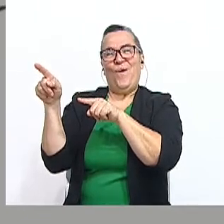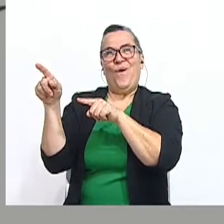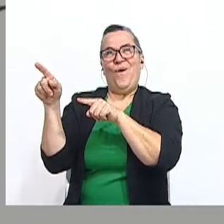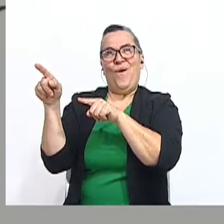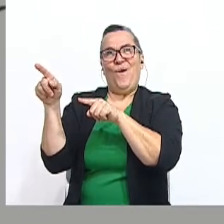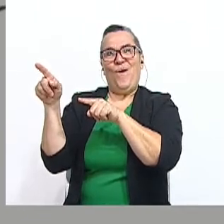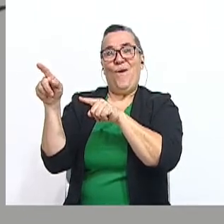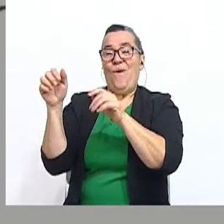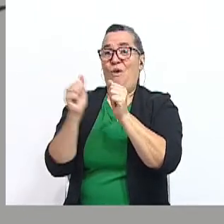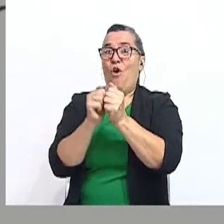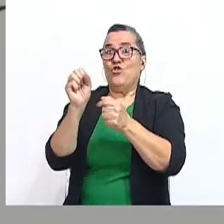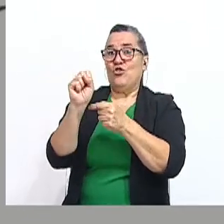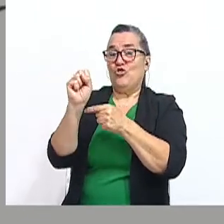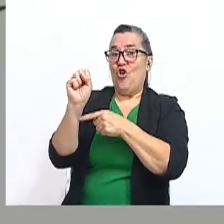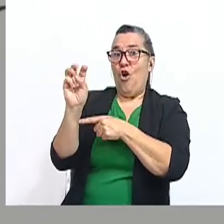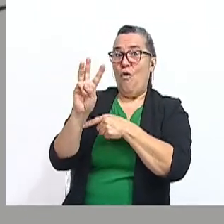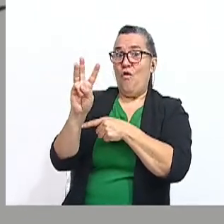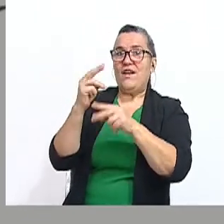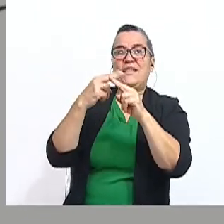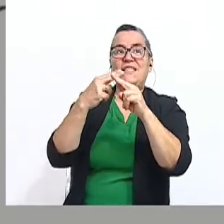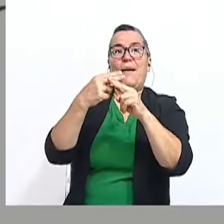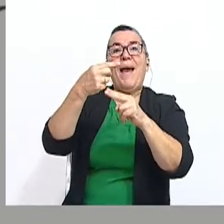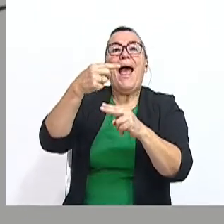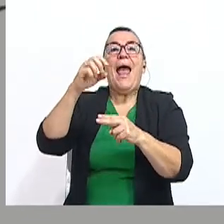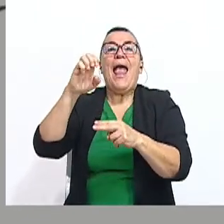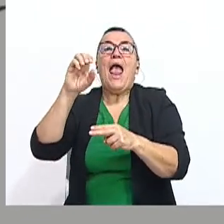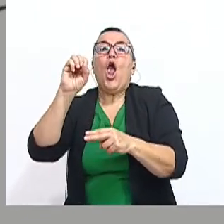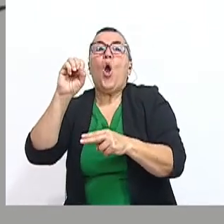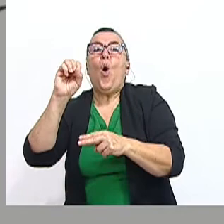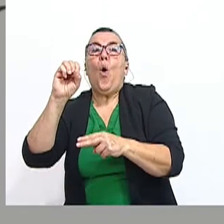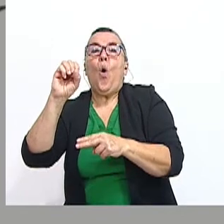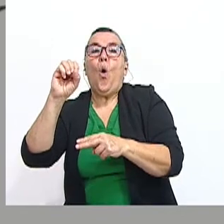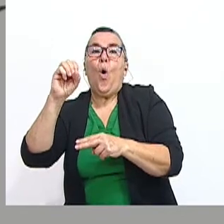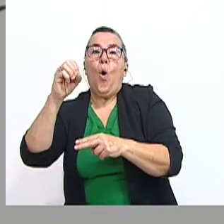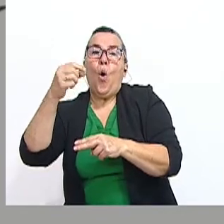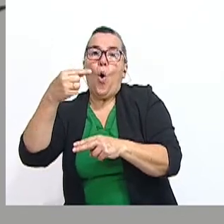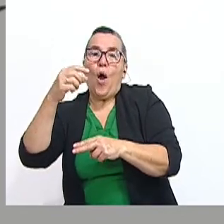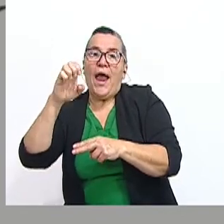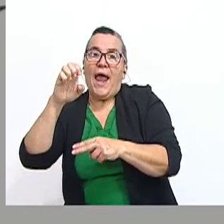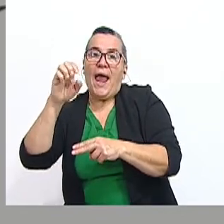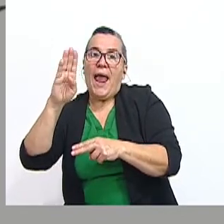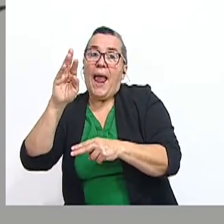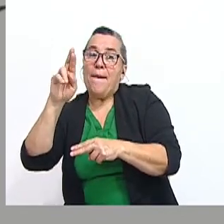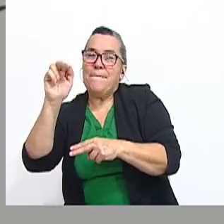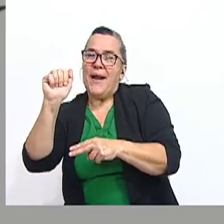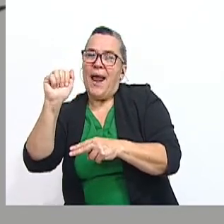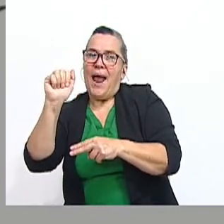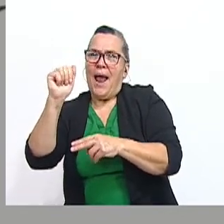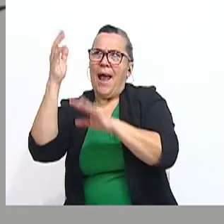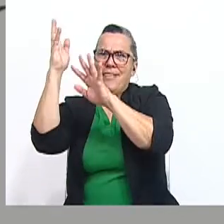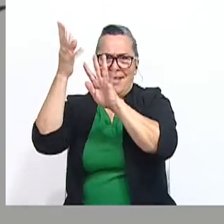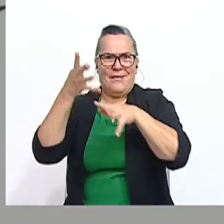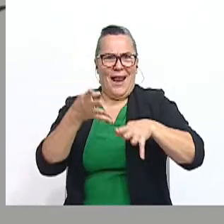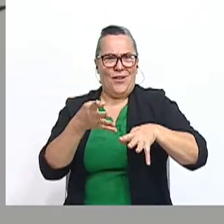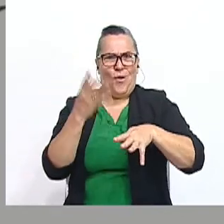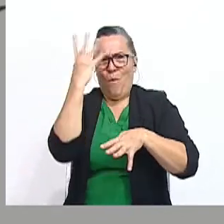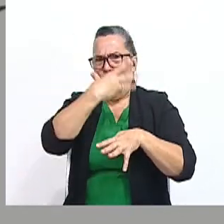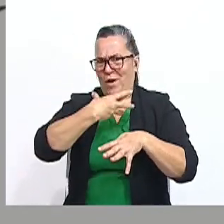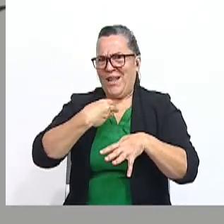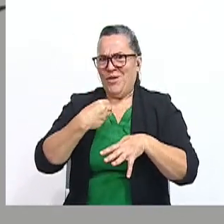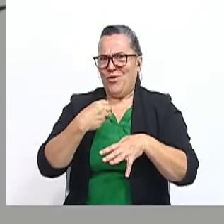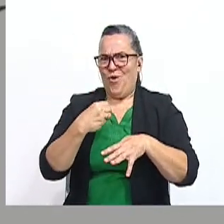este software, que por cierto se llama GeoGebra, por si lo quieren buscar y descargarlo y travesearlo, los invito, es muy bonito, ¿de